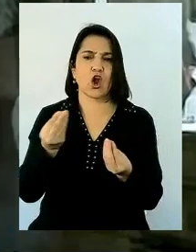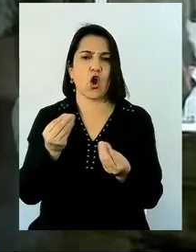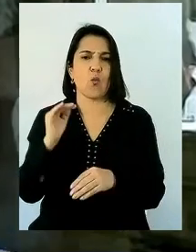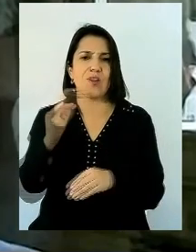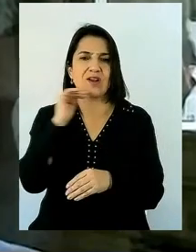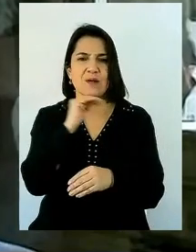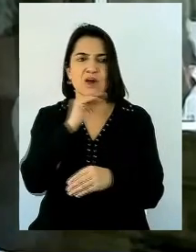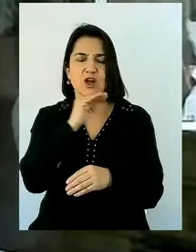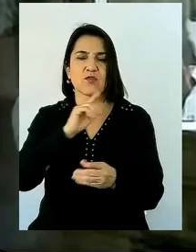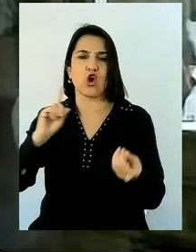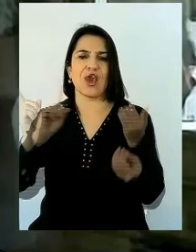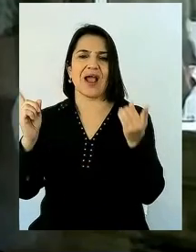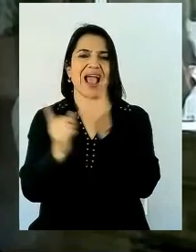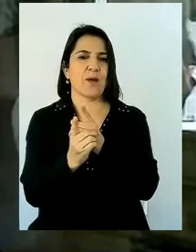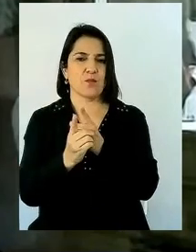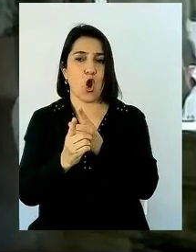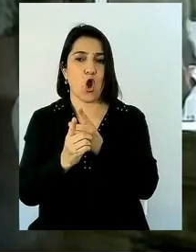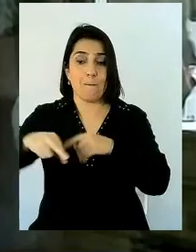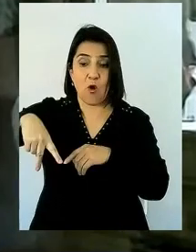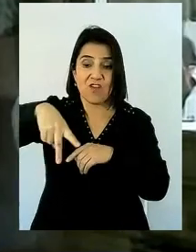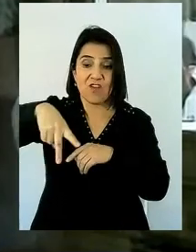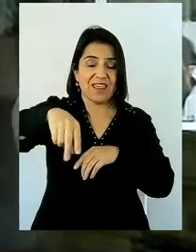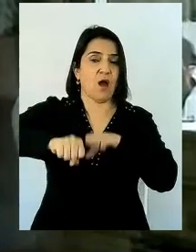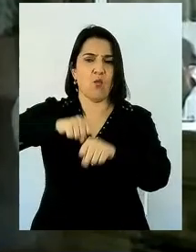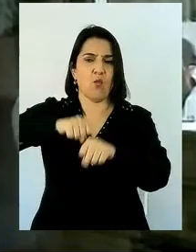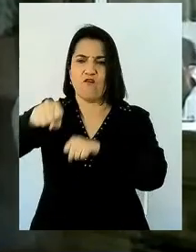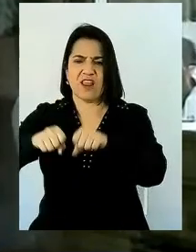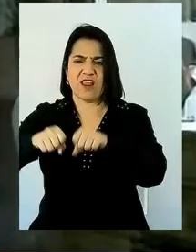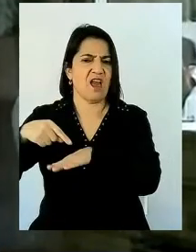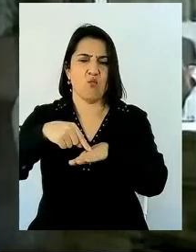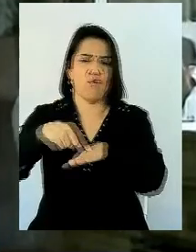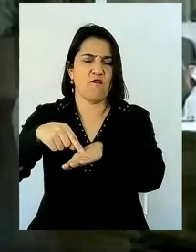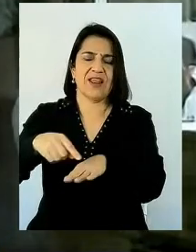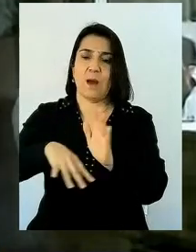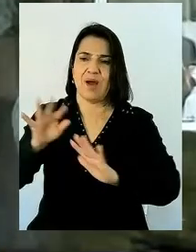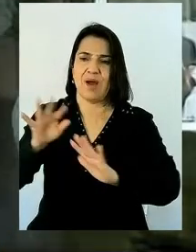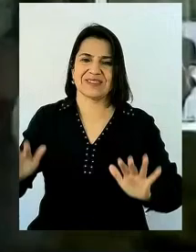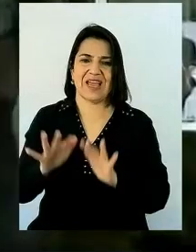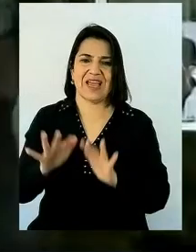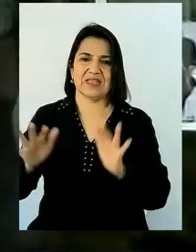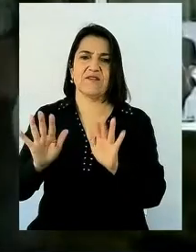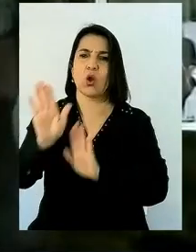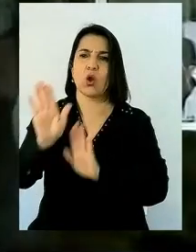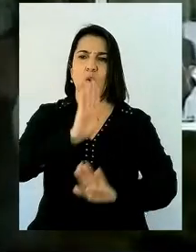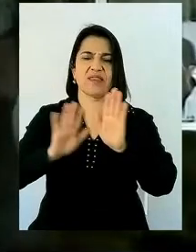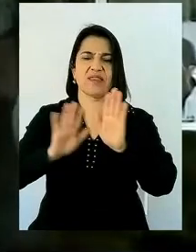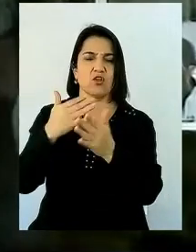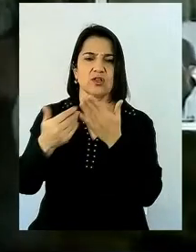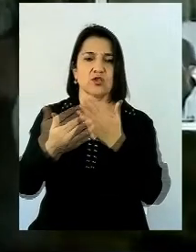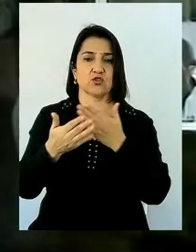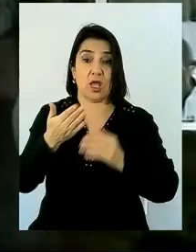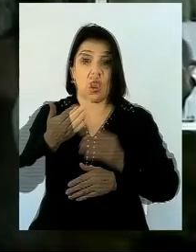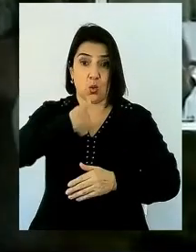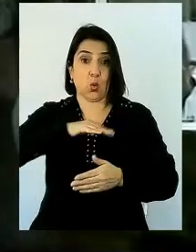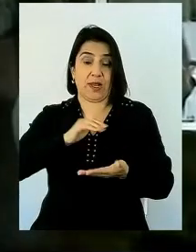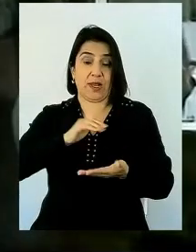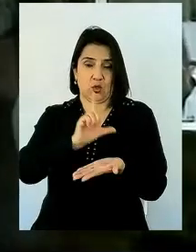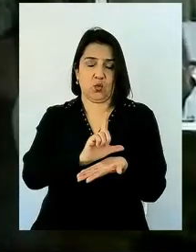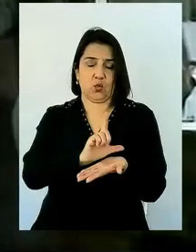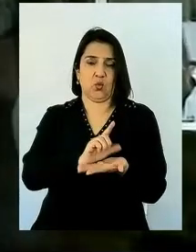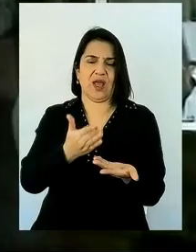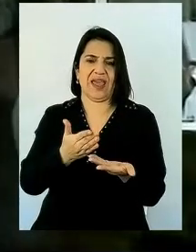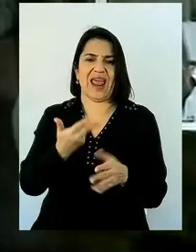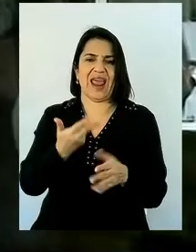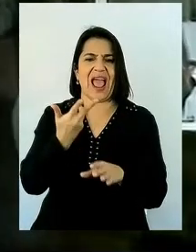sustentable en nuestro territorio. Tenemos grandes brechas que están identificadas